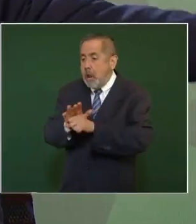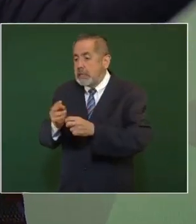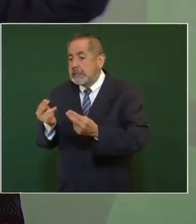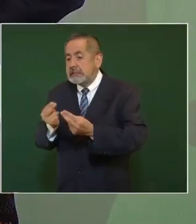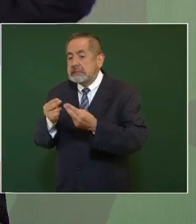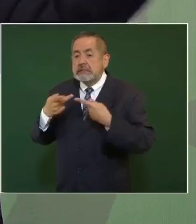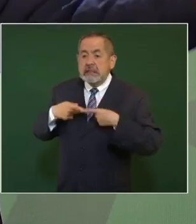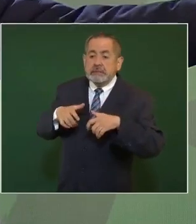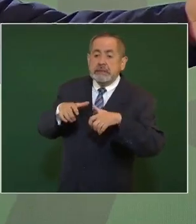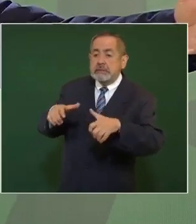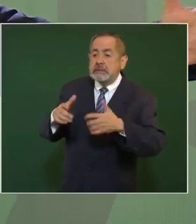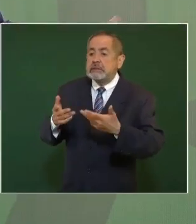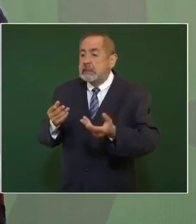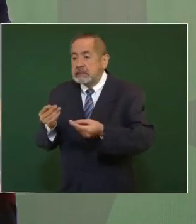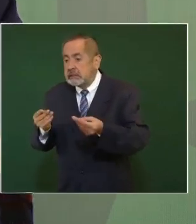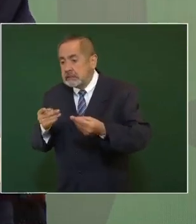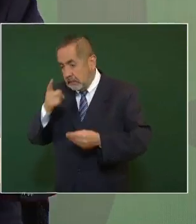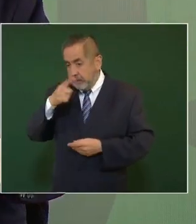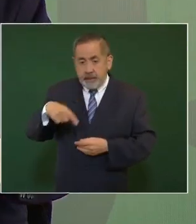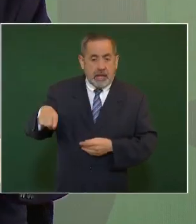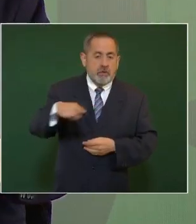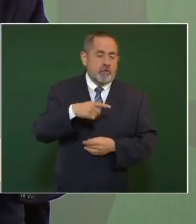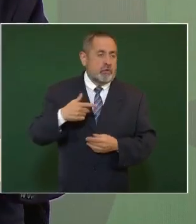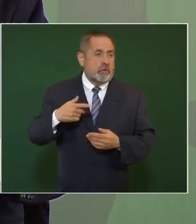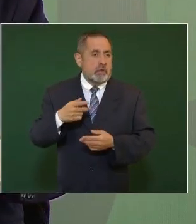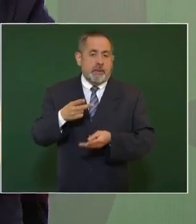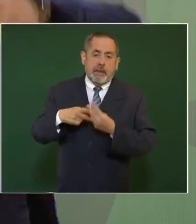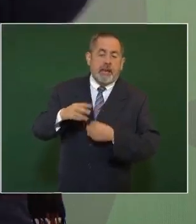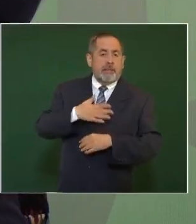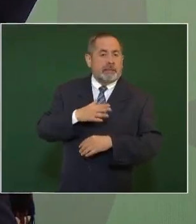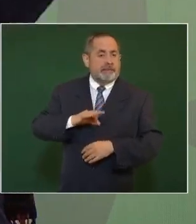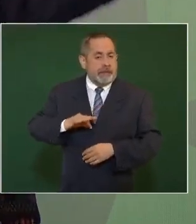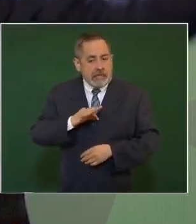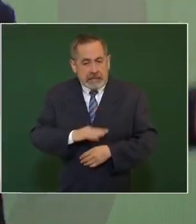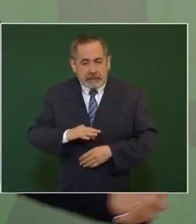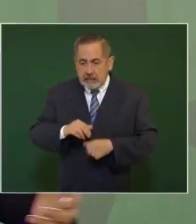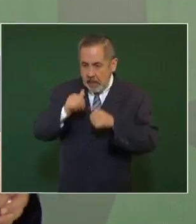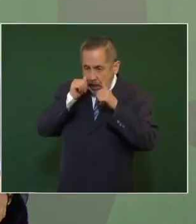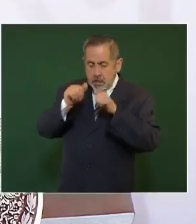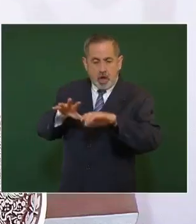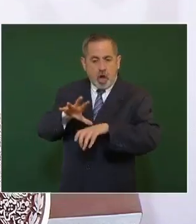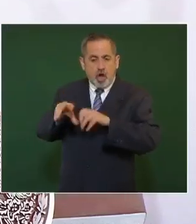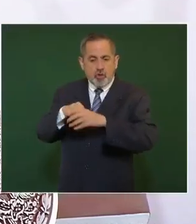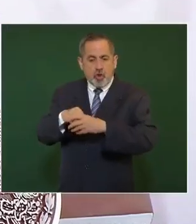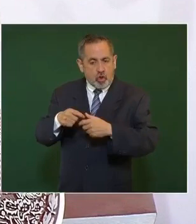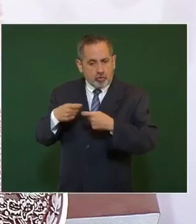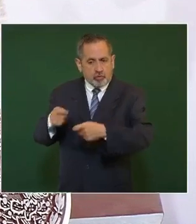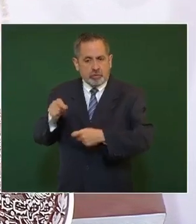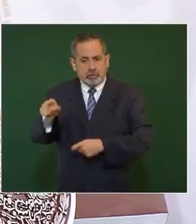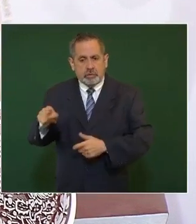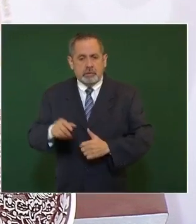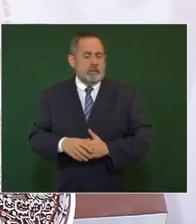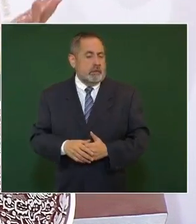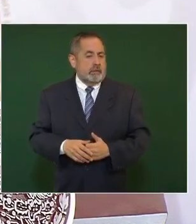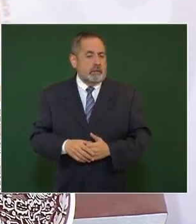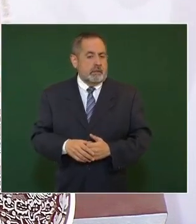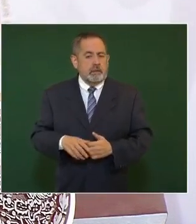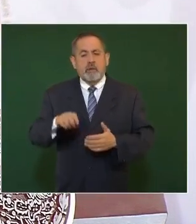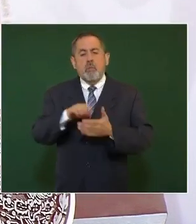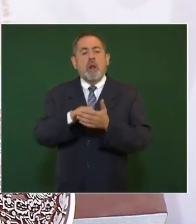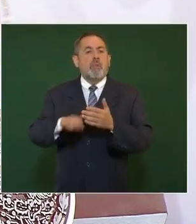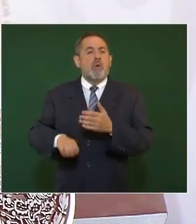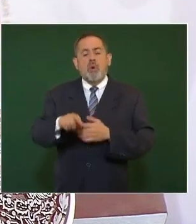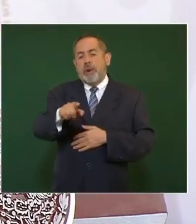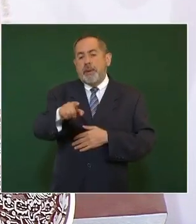necesidades del pueblo, para conseguir la felicidad del pueblo y atender a todos. Por ejemplo, el